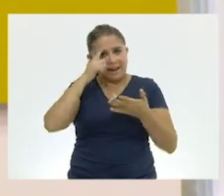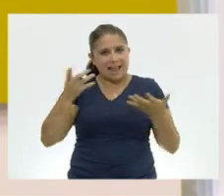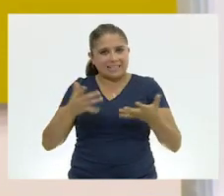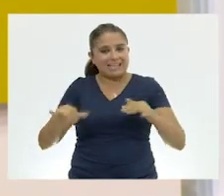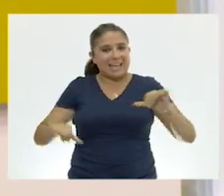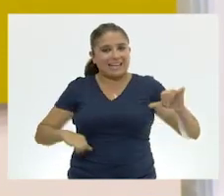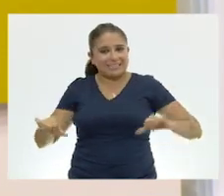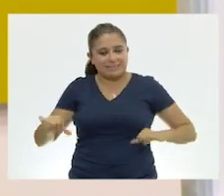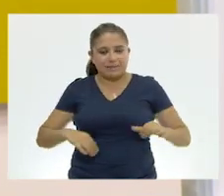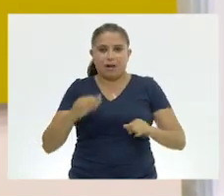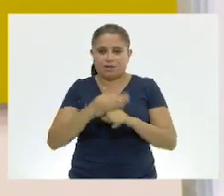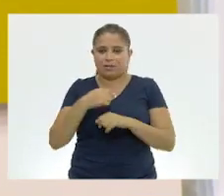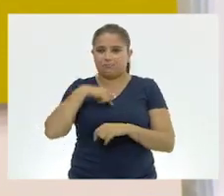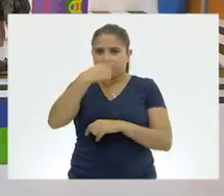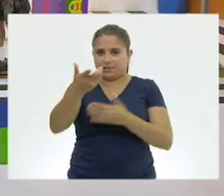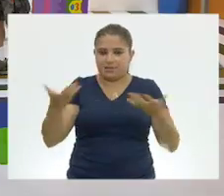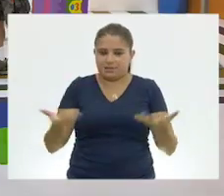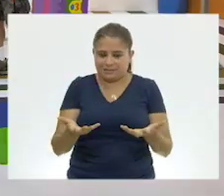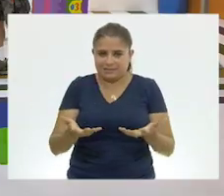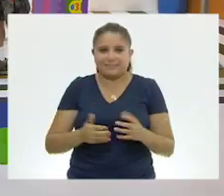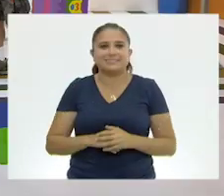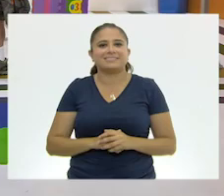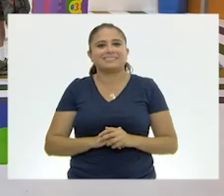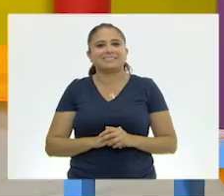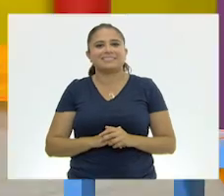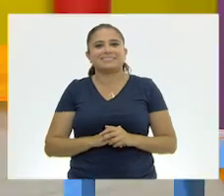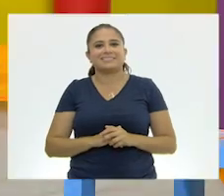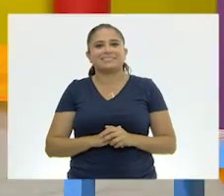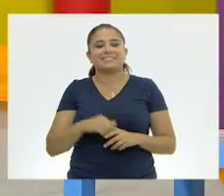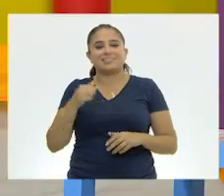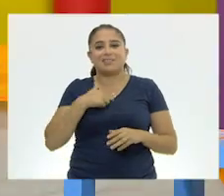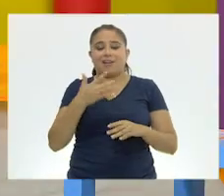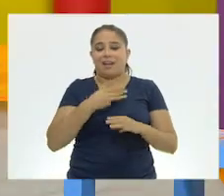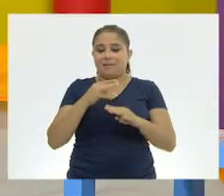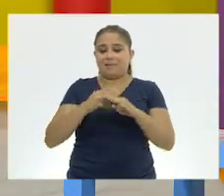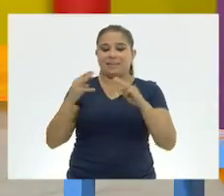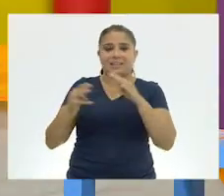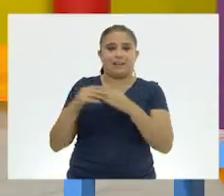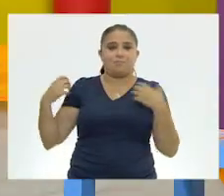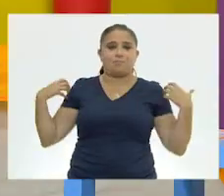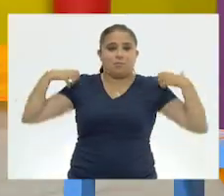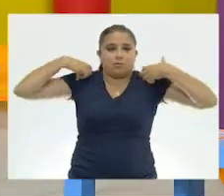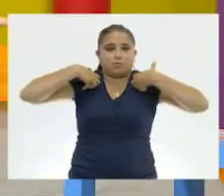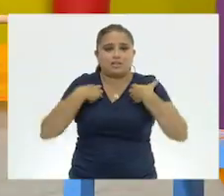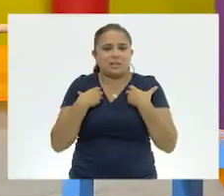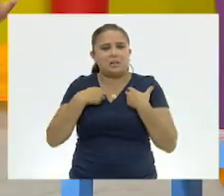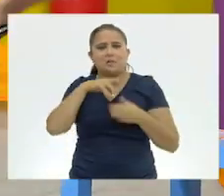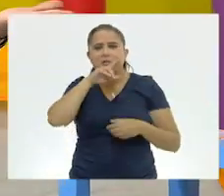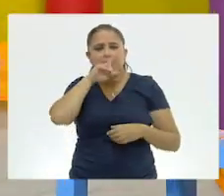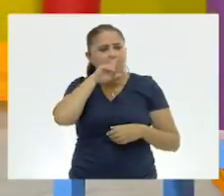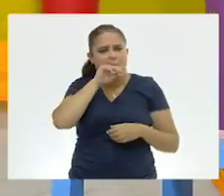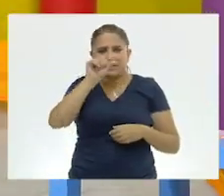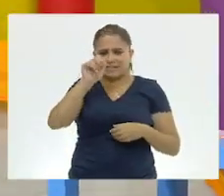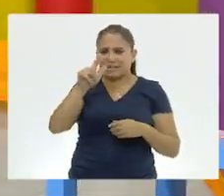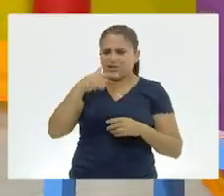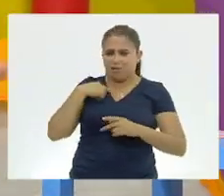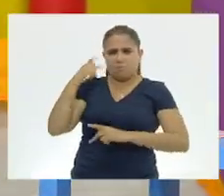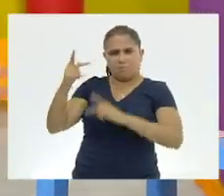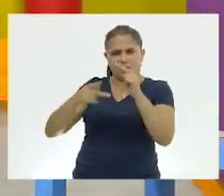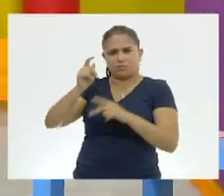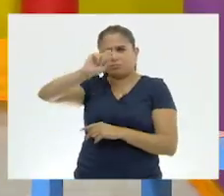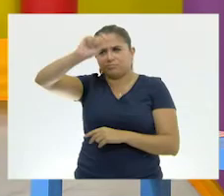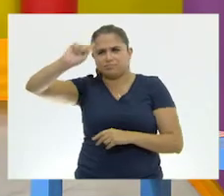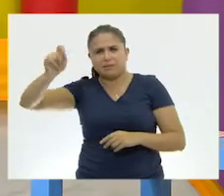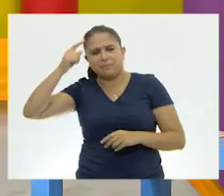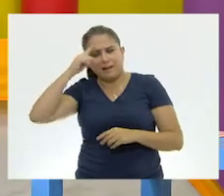siguiente actividad que les voy a poner. Ok. Yo tengo mi material en la mochila, así que no te preocupes, tío Azael, te presto un marcador para